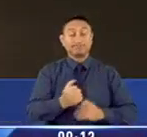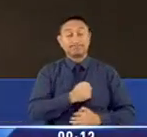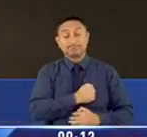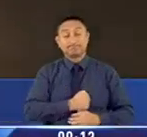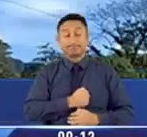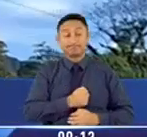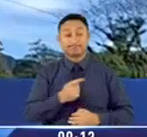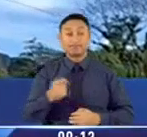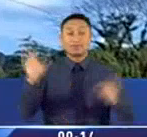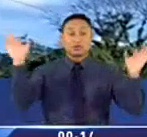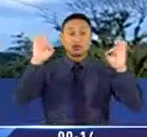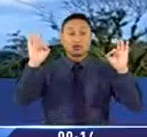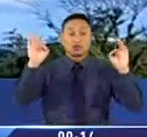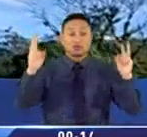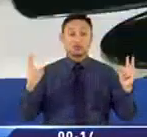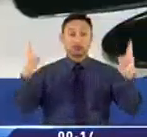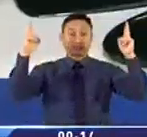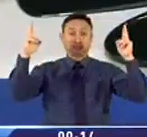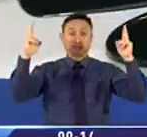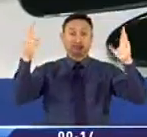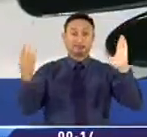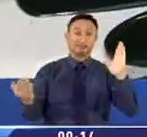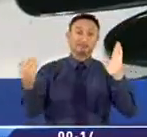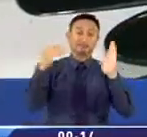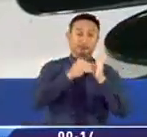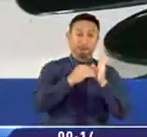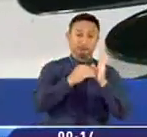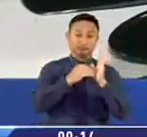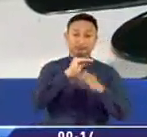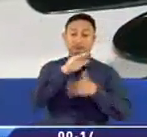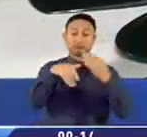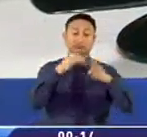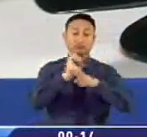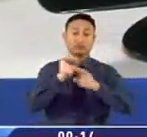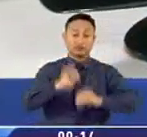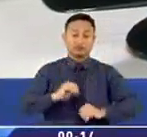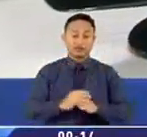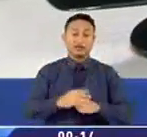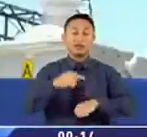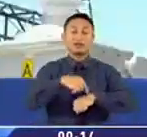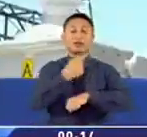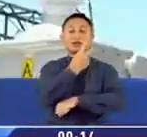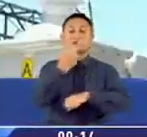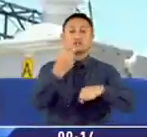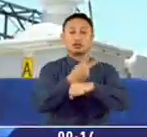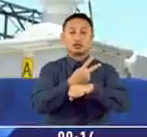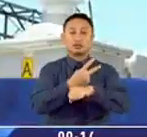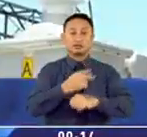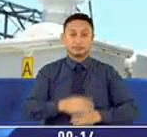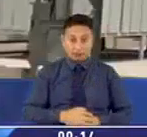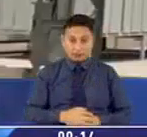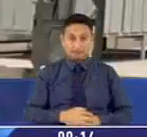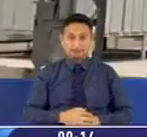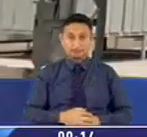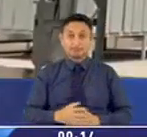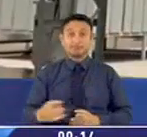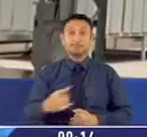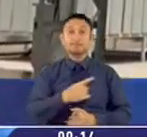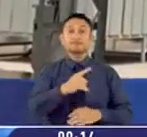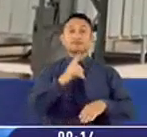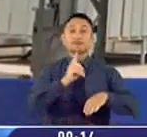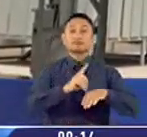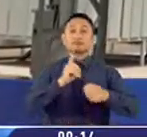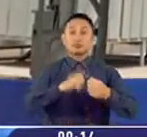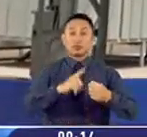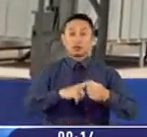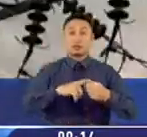los cortes de energía eléctrica se activan nuevamente en todo el país por un periodo de 2 horas al día. En el caso de la ciudad de Quito, la